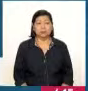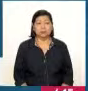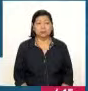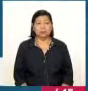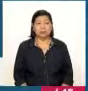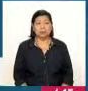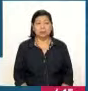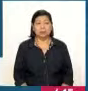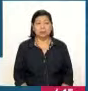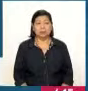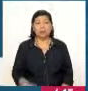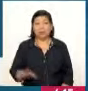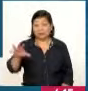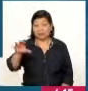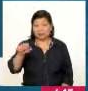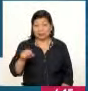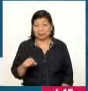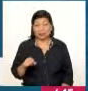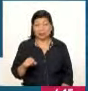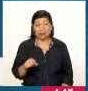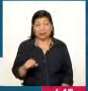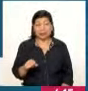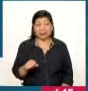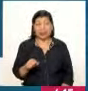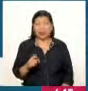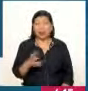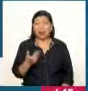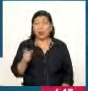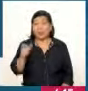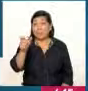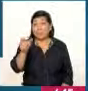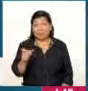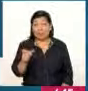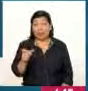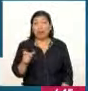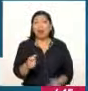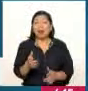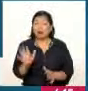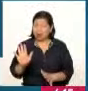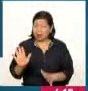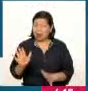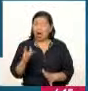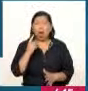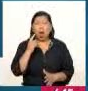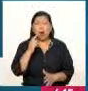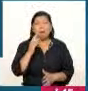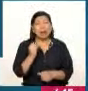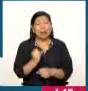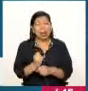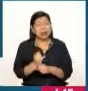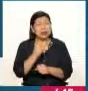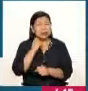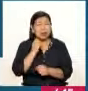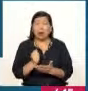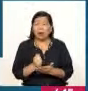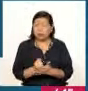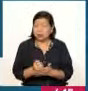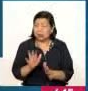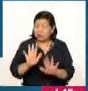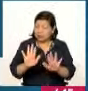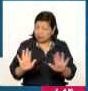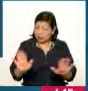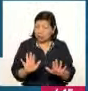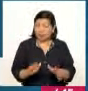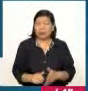Tras la intervención de un representante de la iglesia, se logró la liberación del policía retenido. Pero los